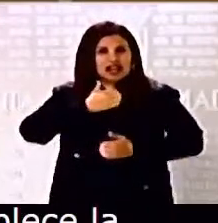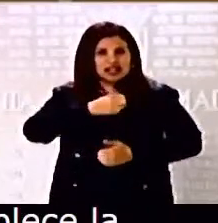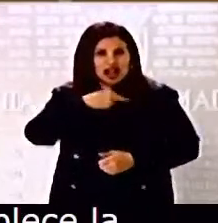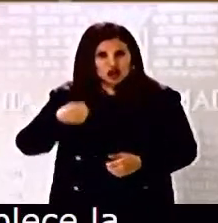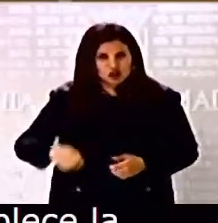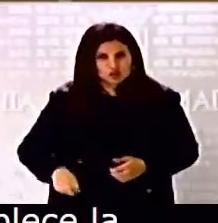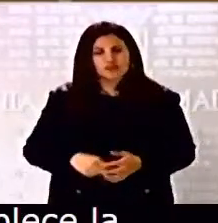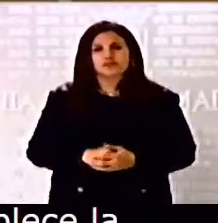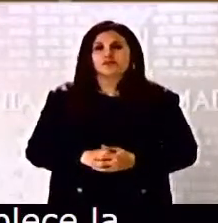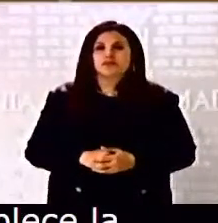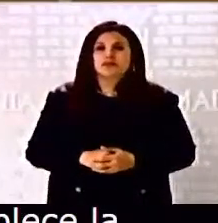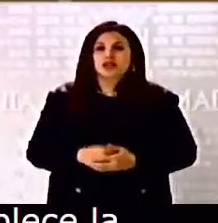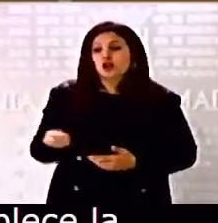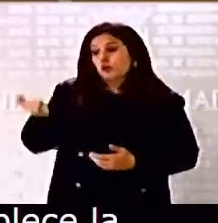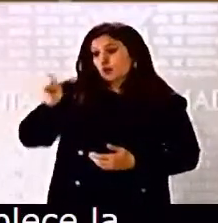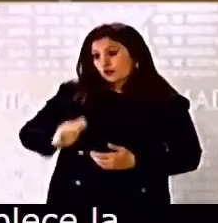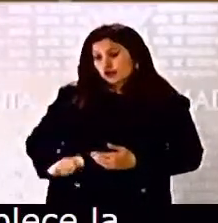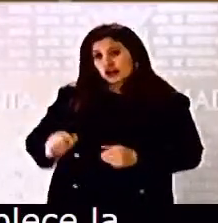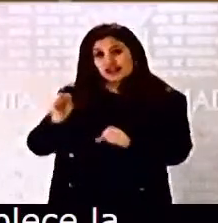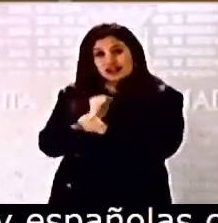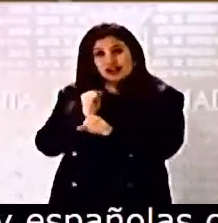sistema sanitario le han permitido